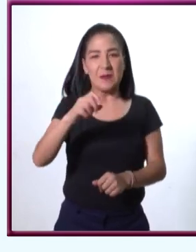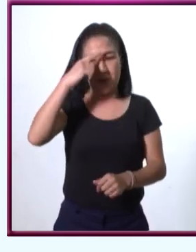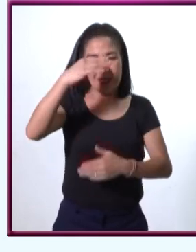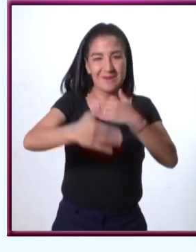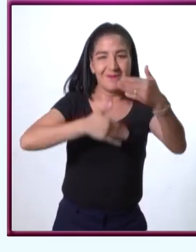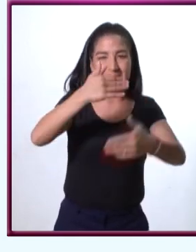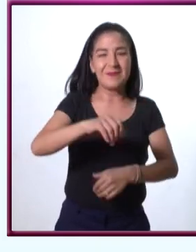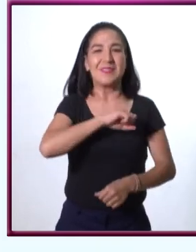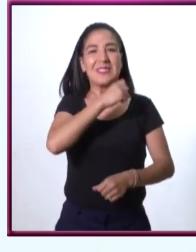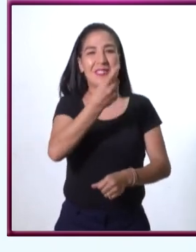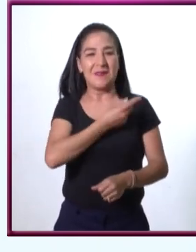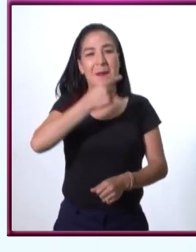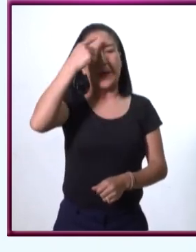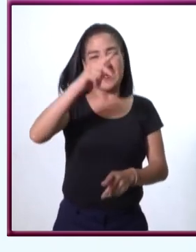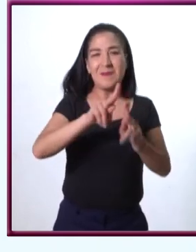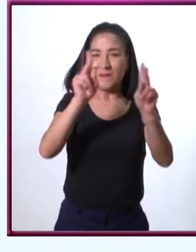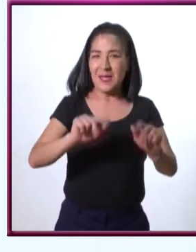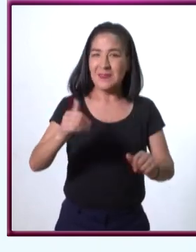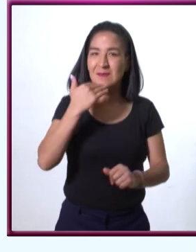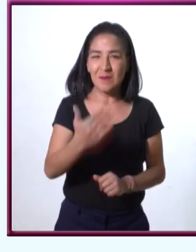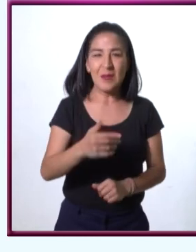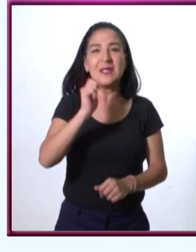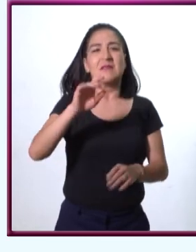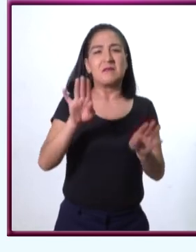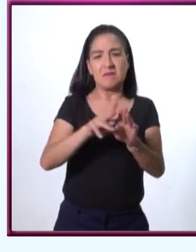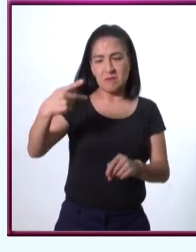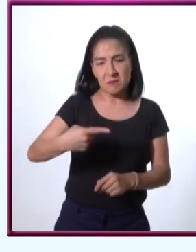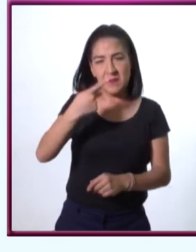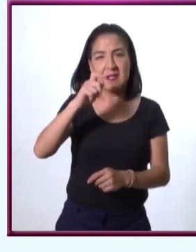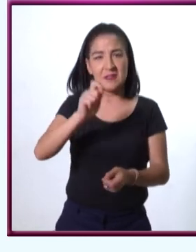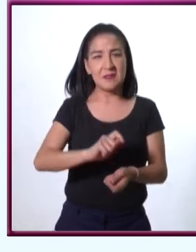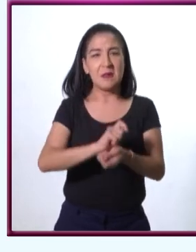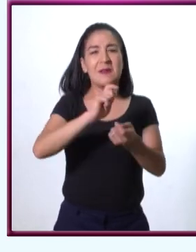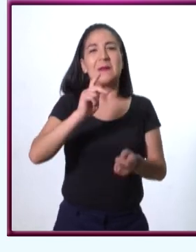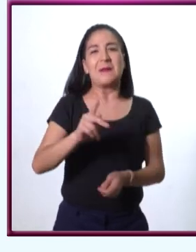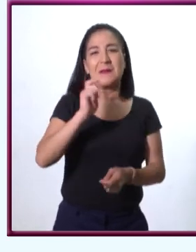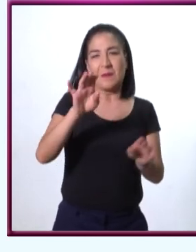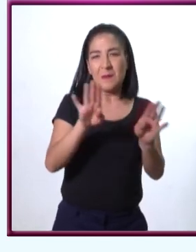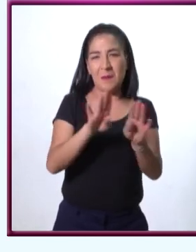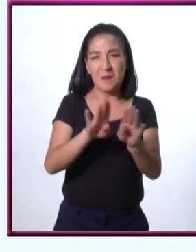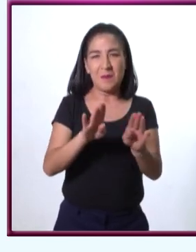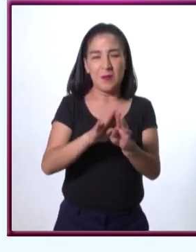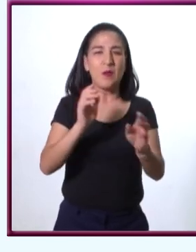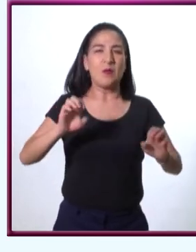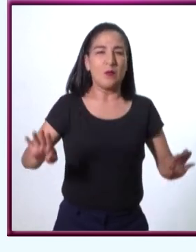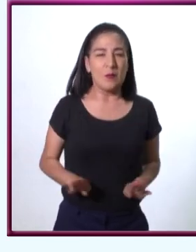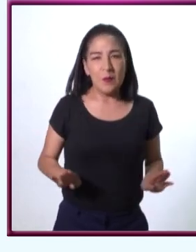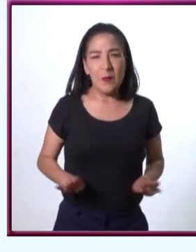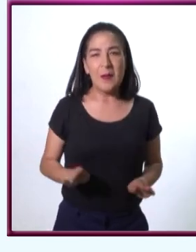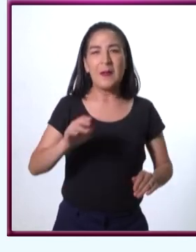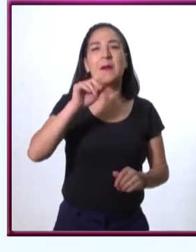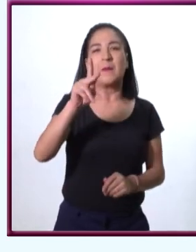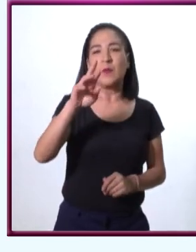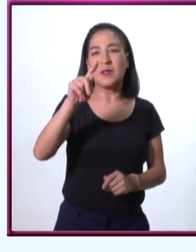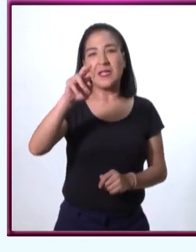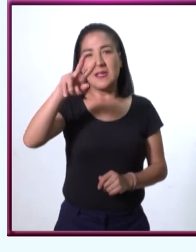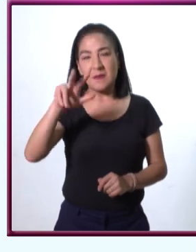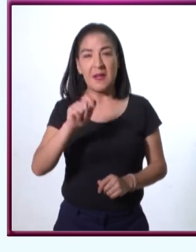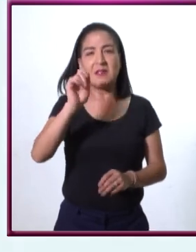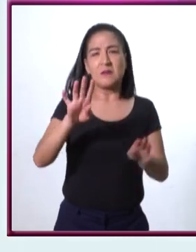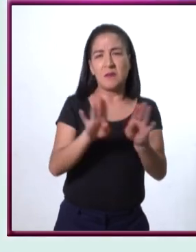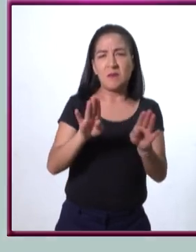más saludables, es bueno preguntarnos si la cultura punitiva, el castigo, es la única vía que existe para afrontar los